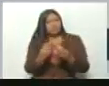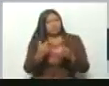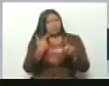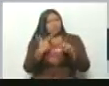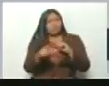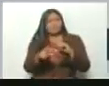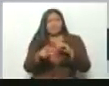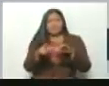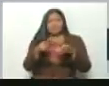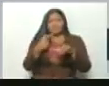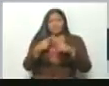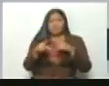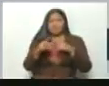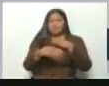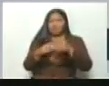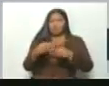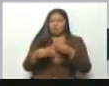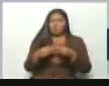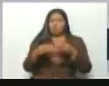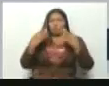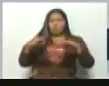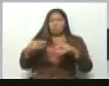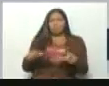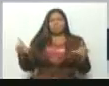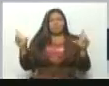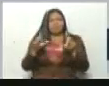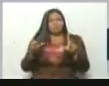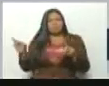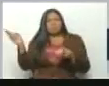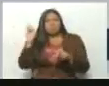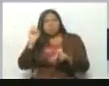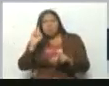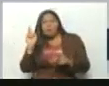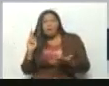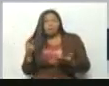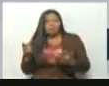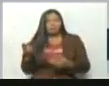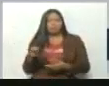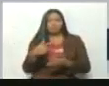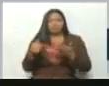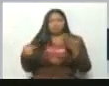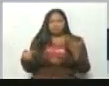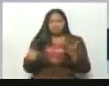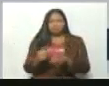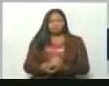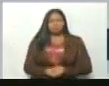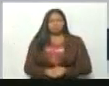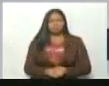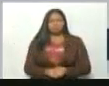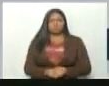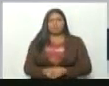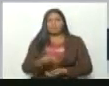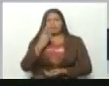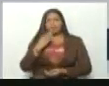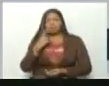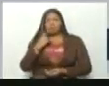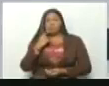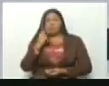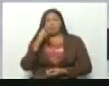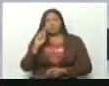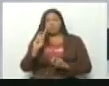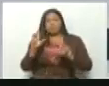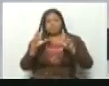¿y cómo quedarían los medios normales, es decir, los medios ya conocidos, la televisión? Medios tradicionales.